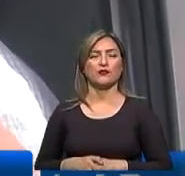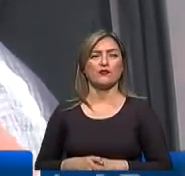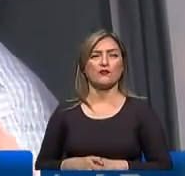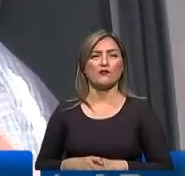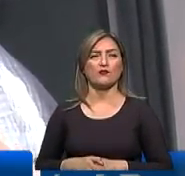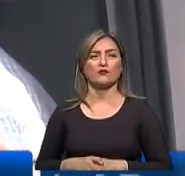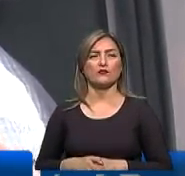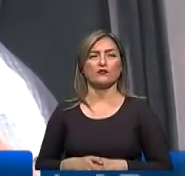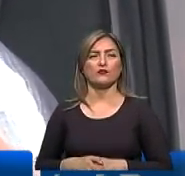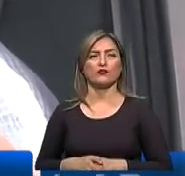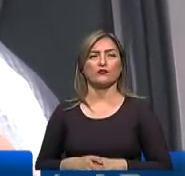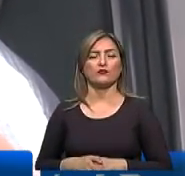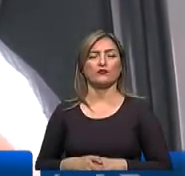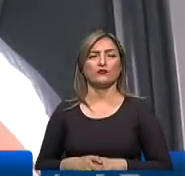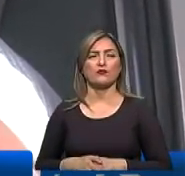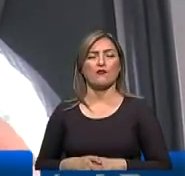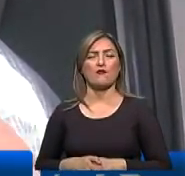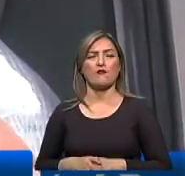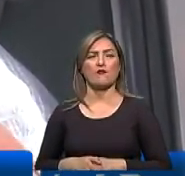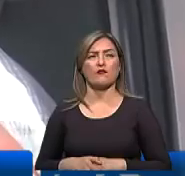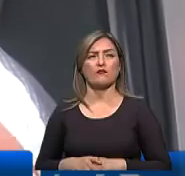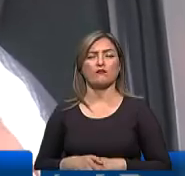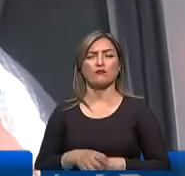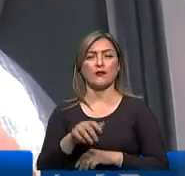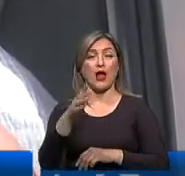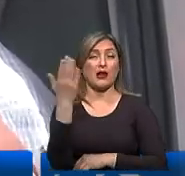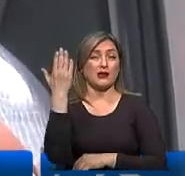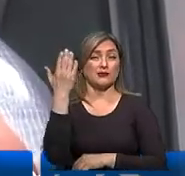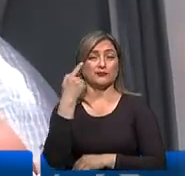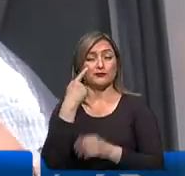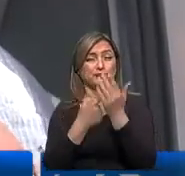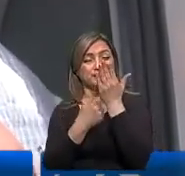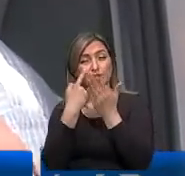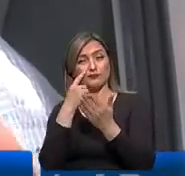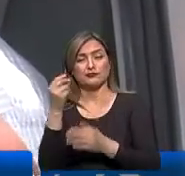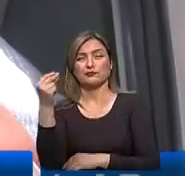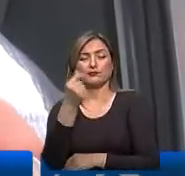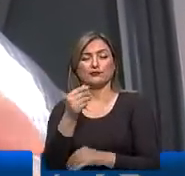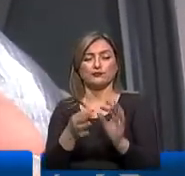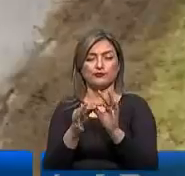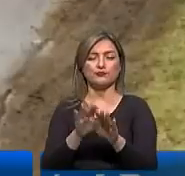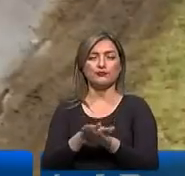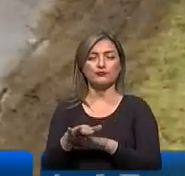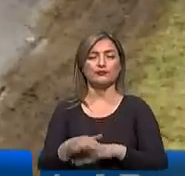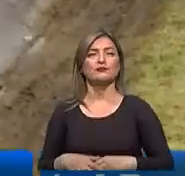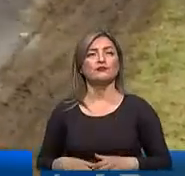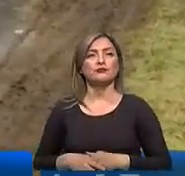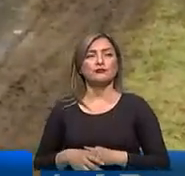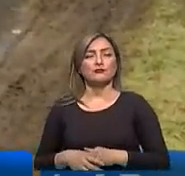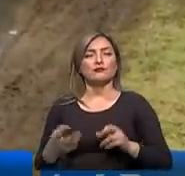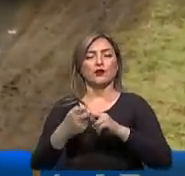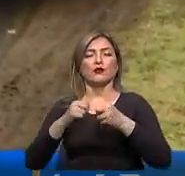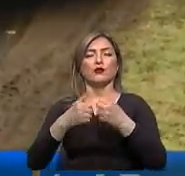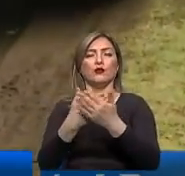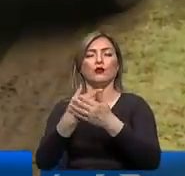para que se pongan a analizar, ver y efectuar rápidamente la reparación. Ante este problema, el